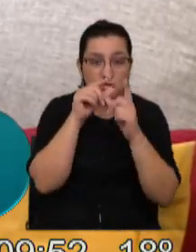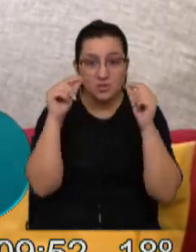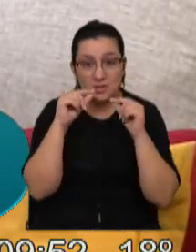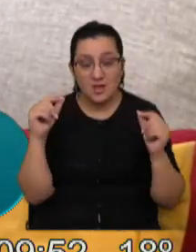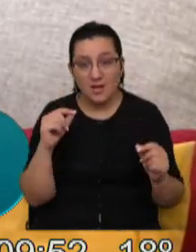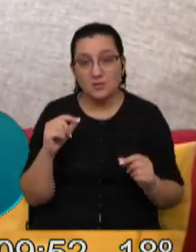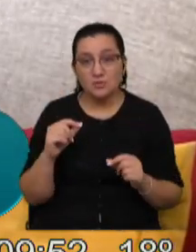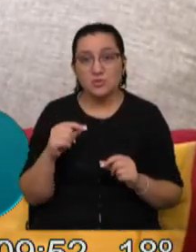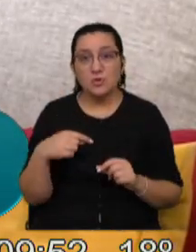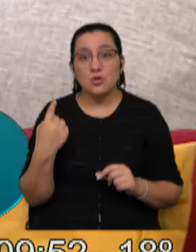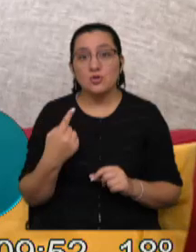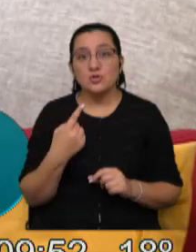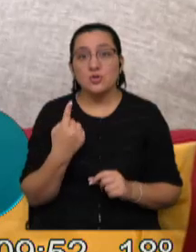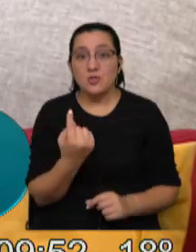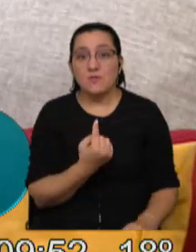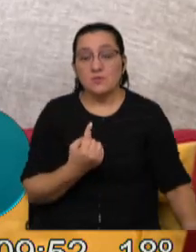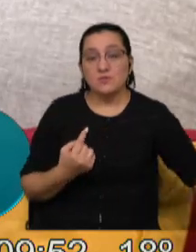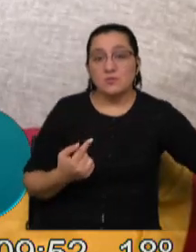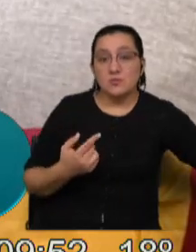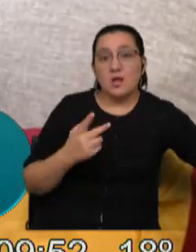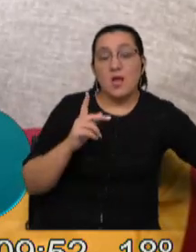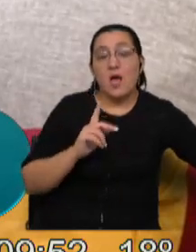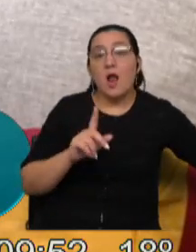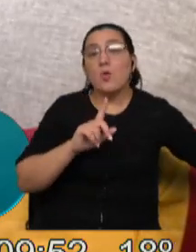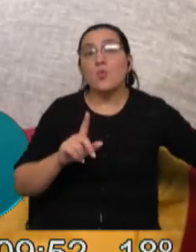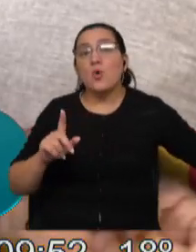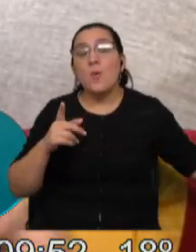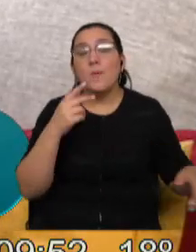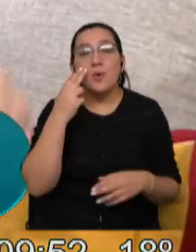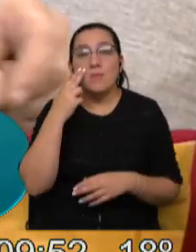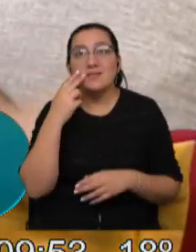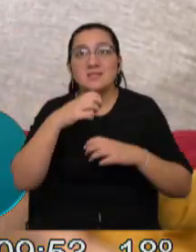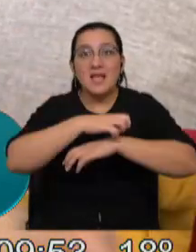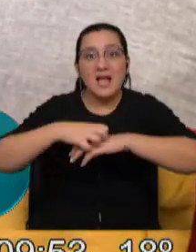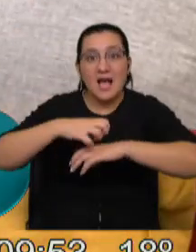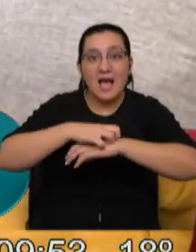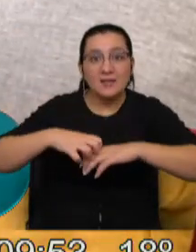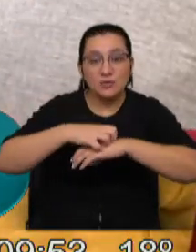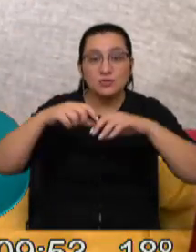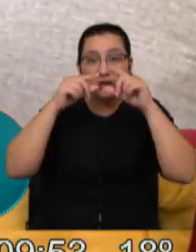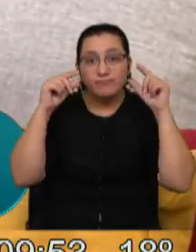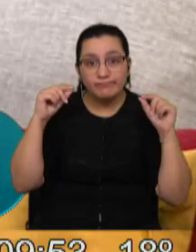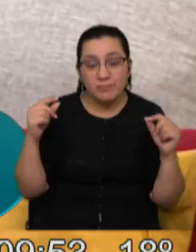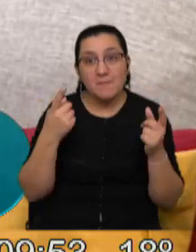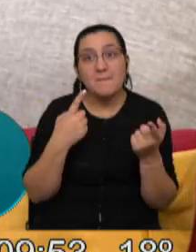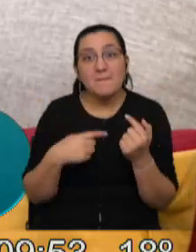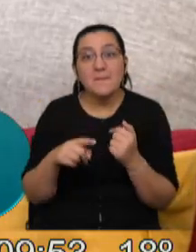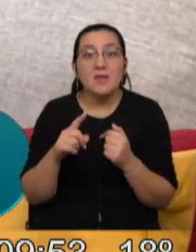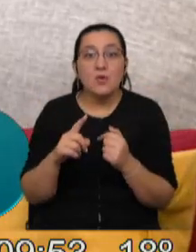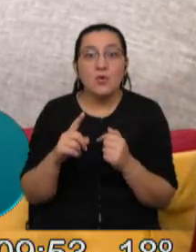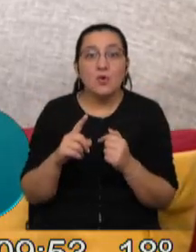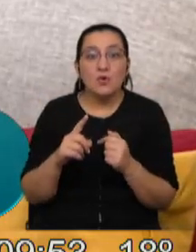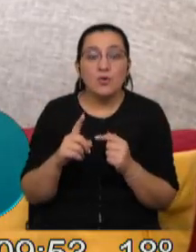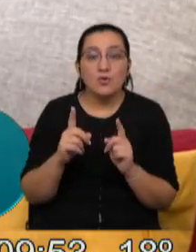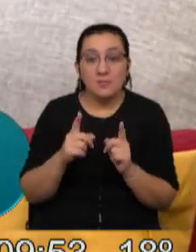porque nosotros hemos individualizado algunos problemas de gato, tipo problemas en el sillón, la bandeja sanitaria y demás. Pero,